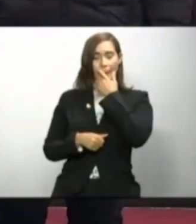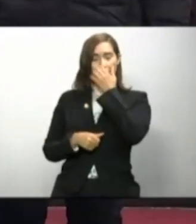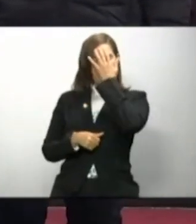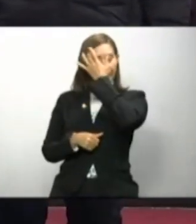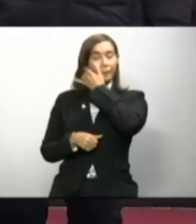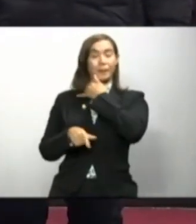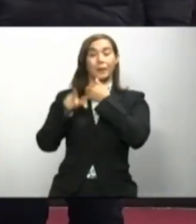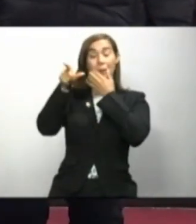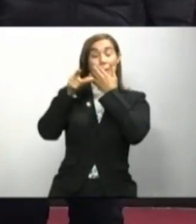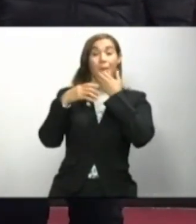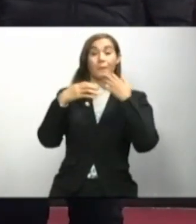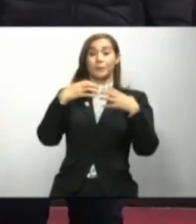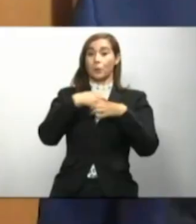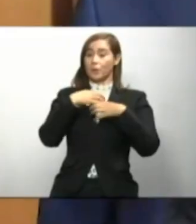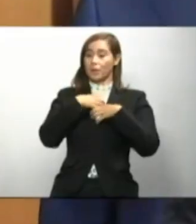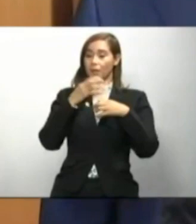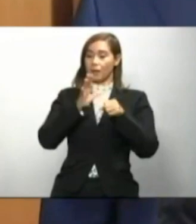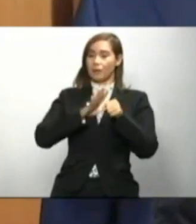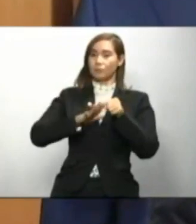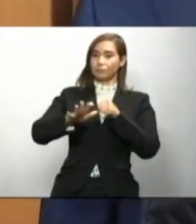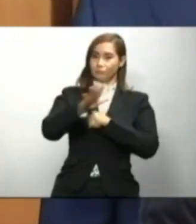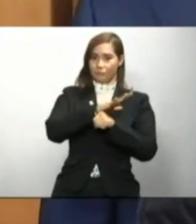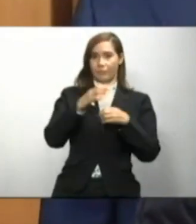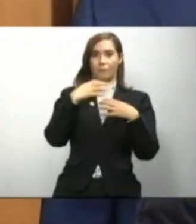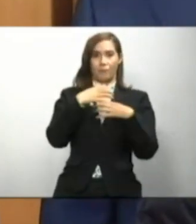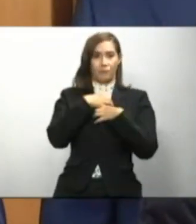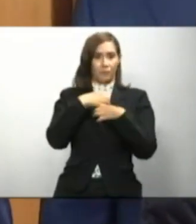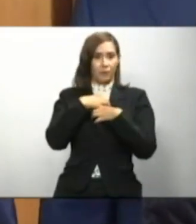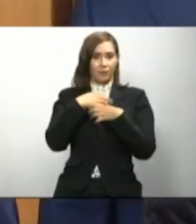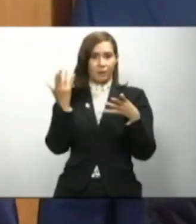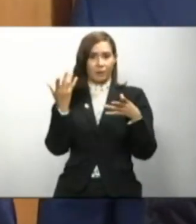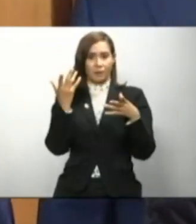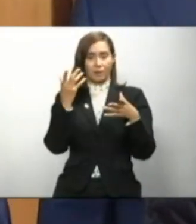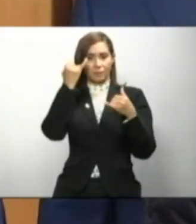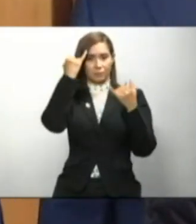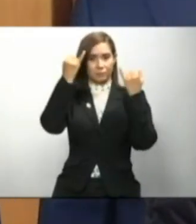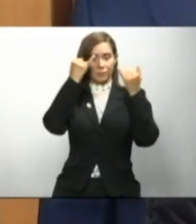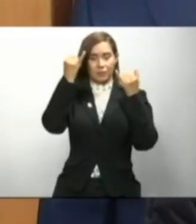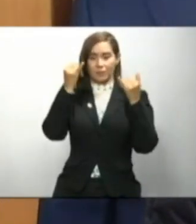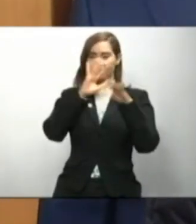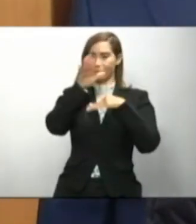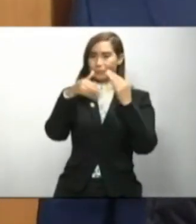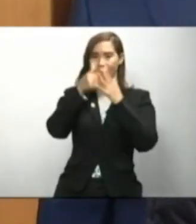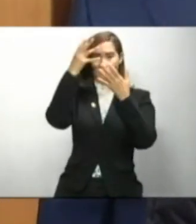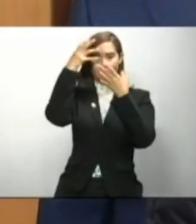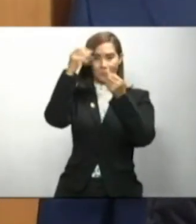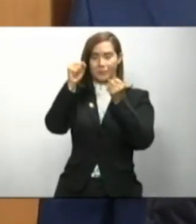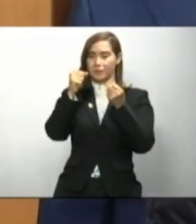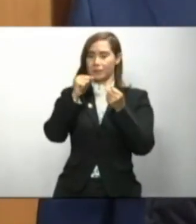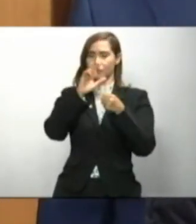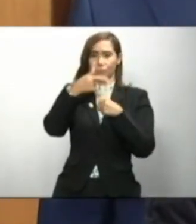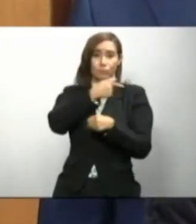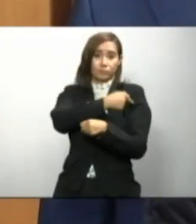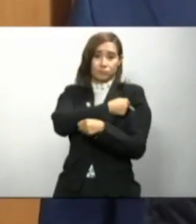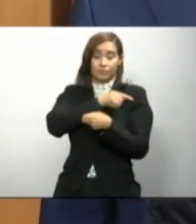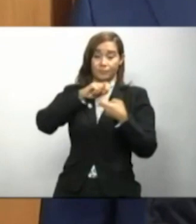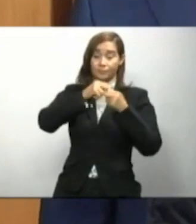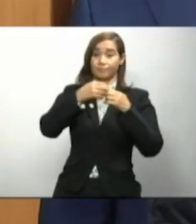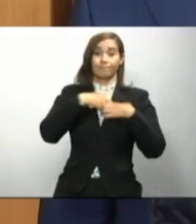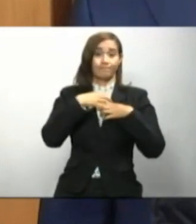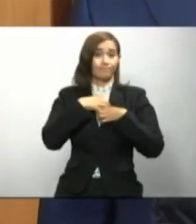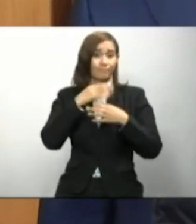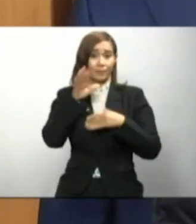fue una queja generalizada fue una queja generalizada en la cumbre el problema de las vacunas